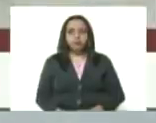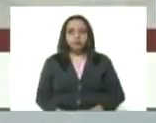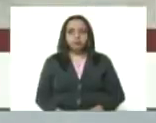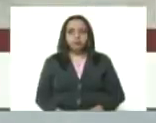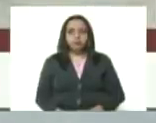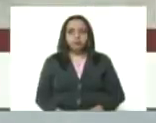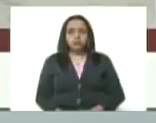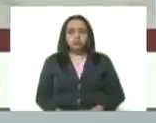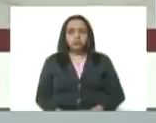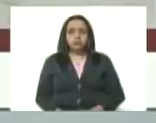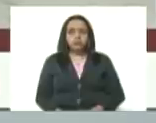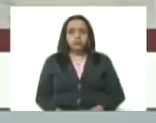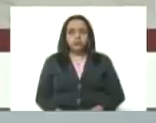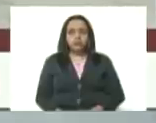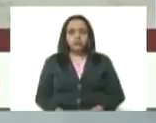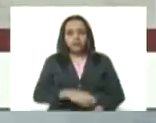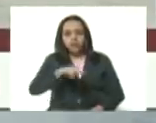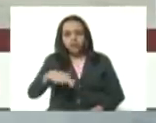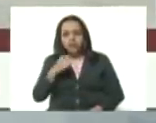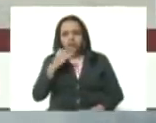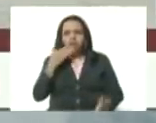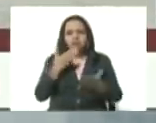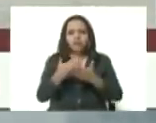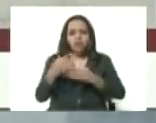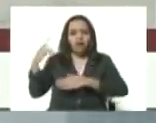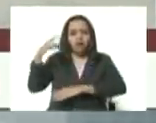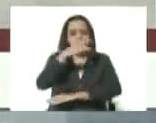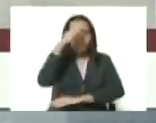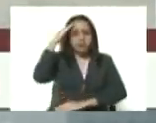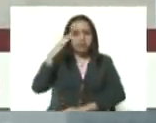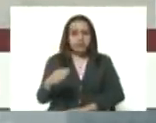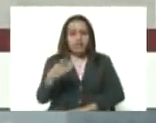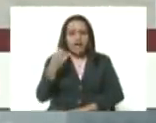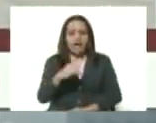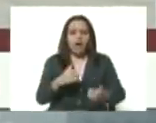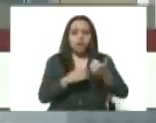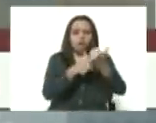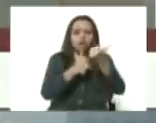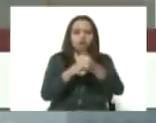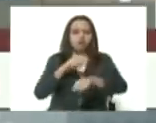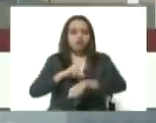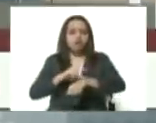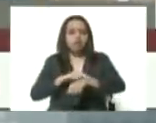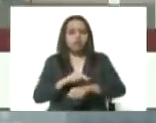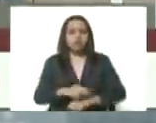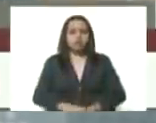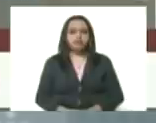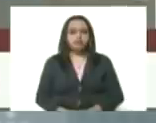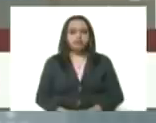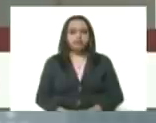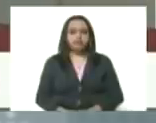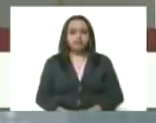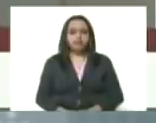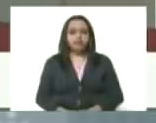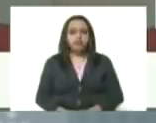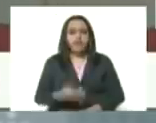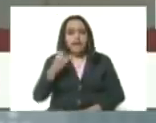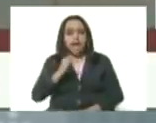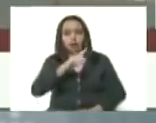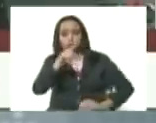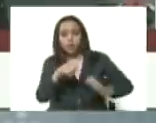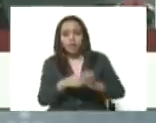medical assistance. Hemos sido testigo de un avión militar con asistencia médica. That amounts to 20 tons almost. Que